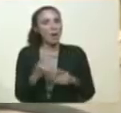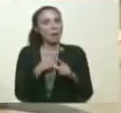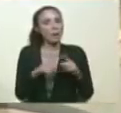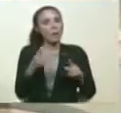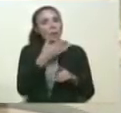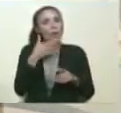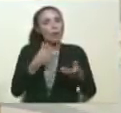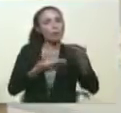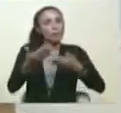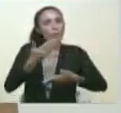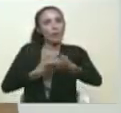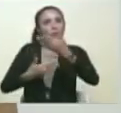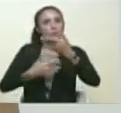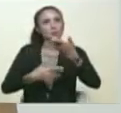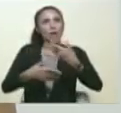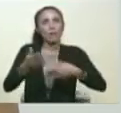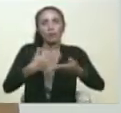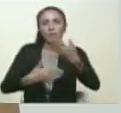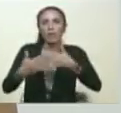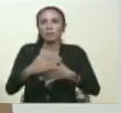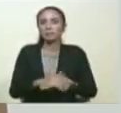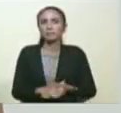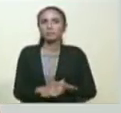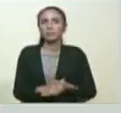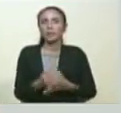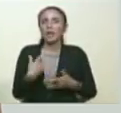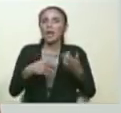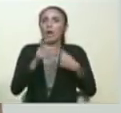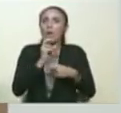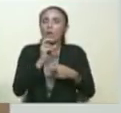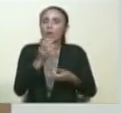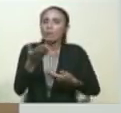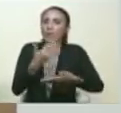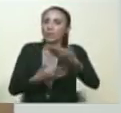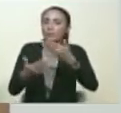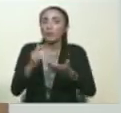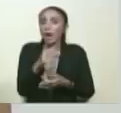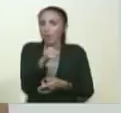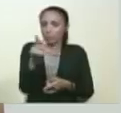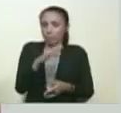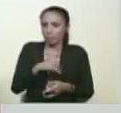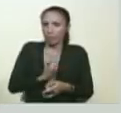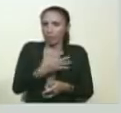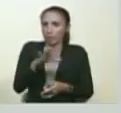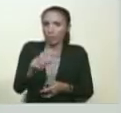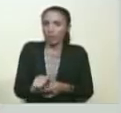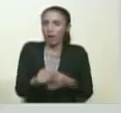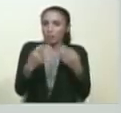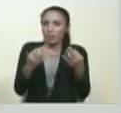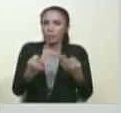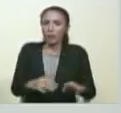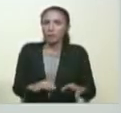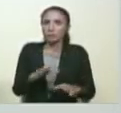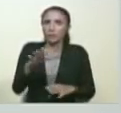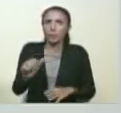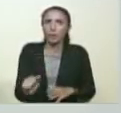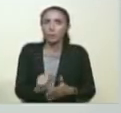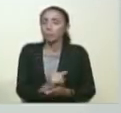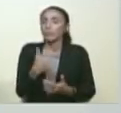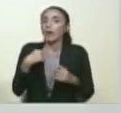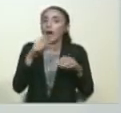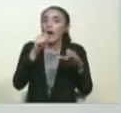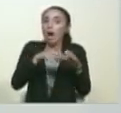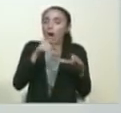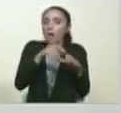Petrooro para la inversión. Usted podrá comprarlo y la inversión le queda sólida.